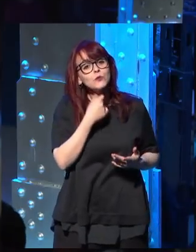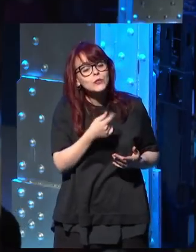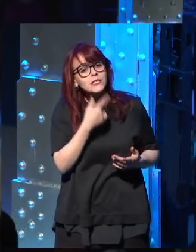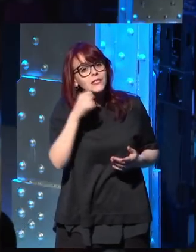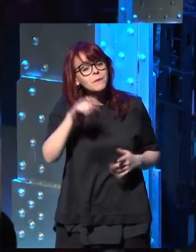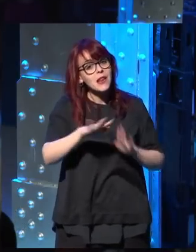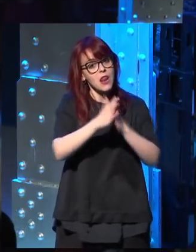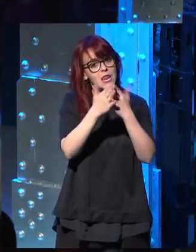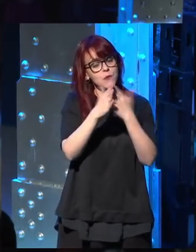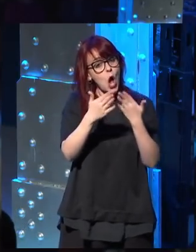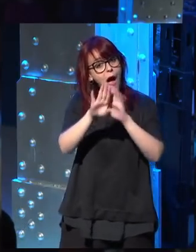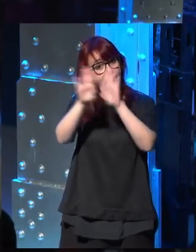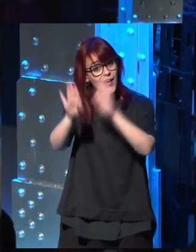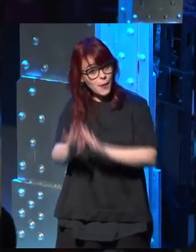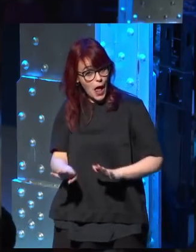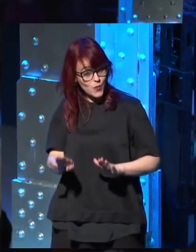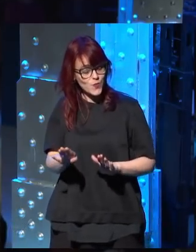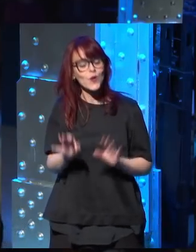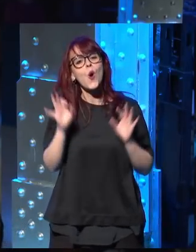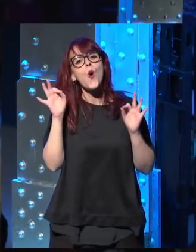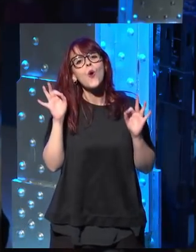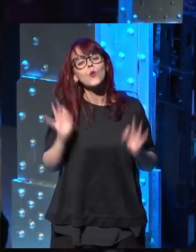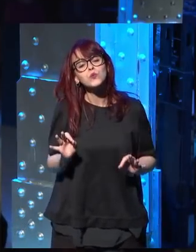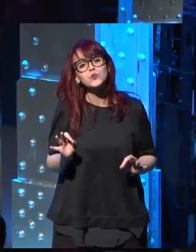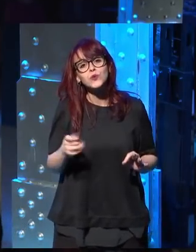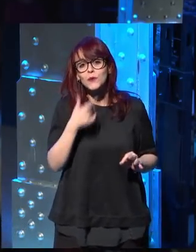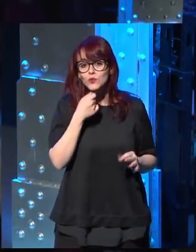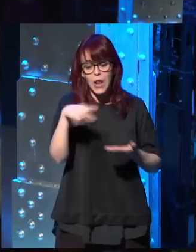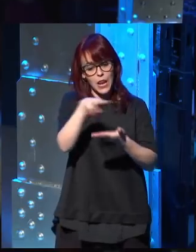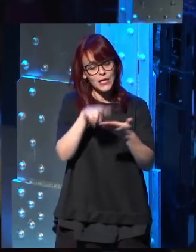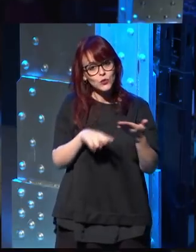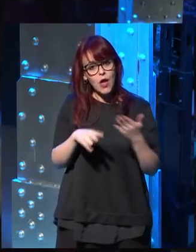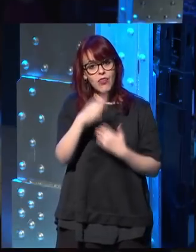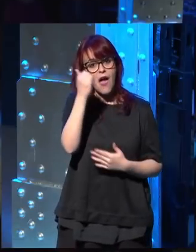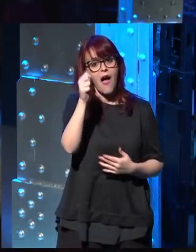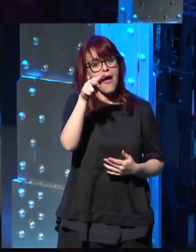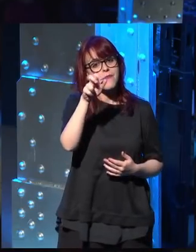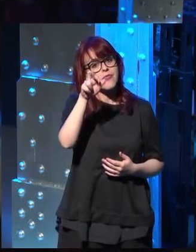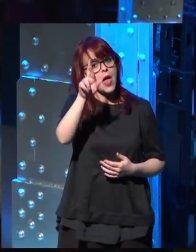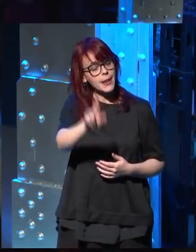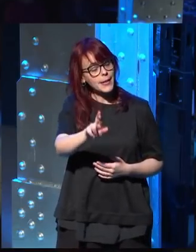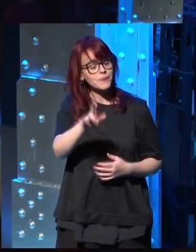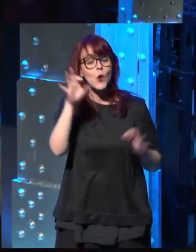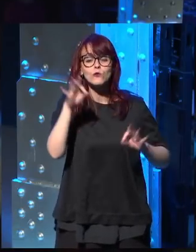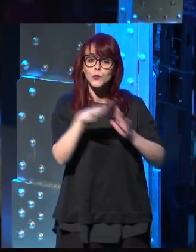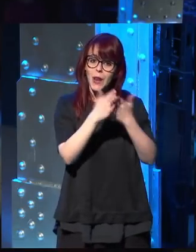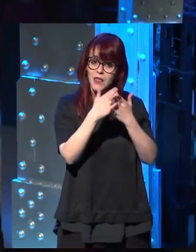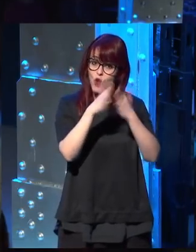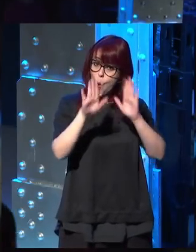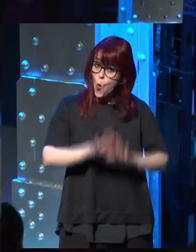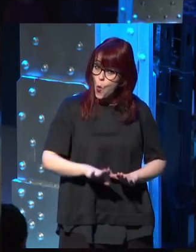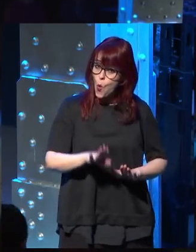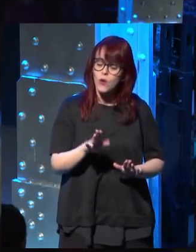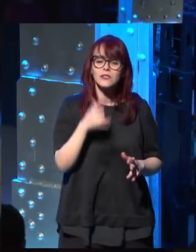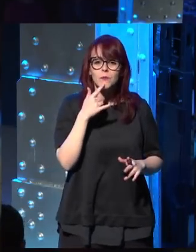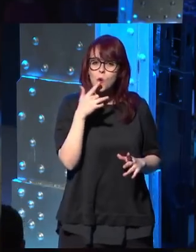al final del libro. Acabaremos con la lectura de Javier. Al final del libro se percibe